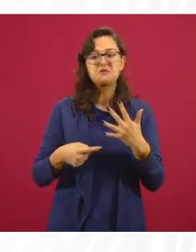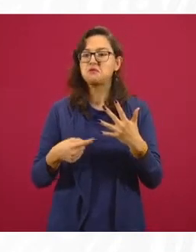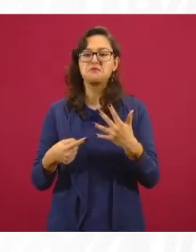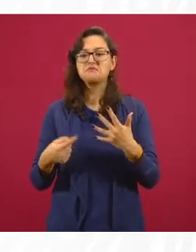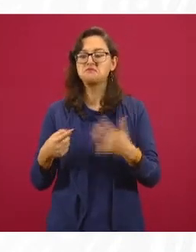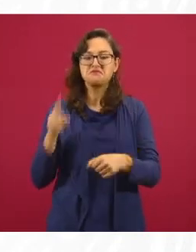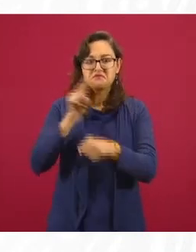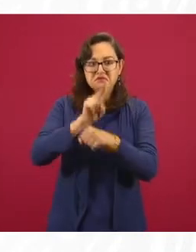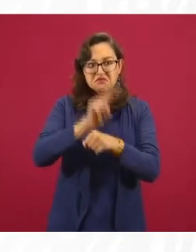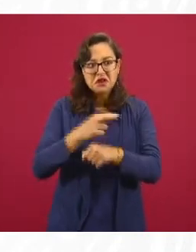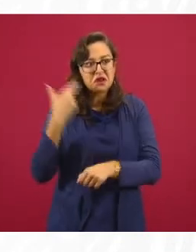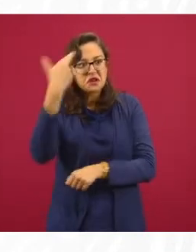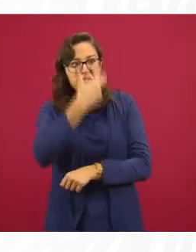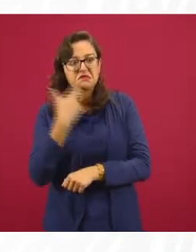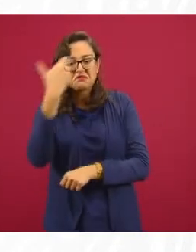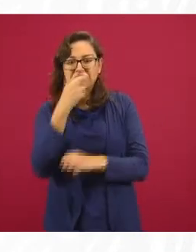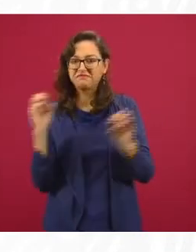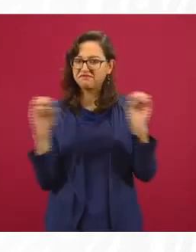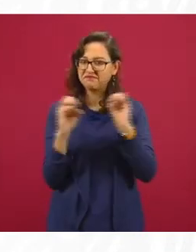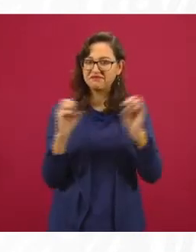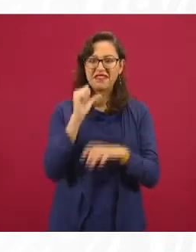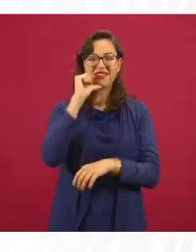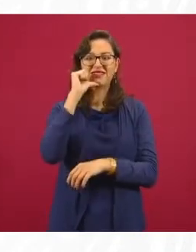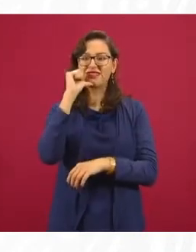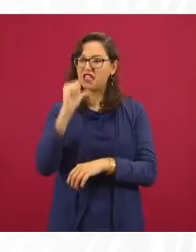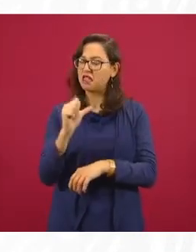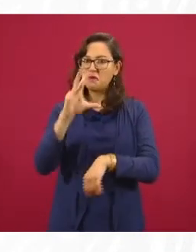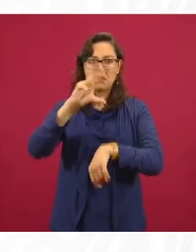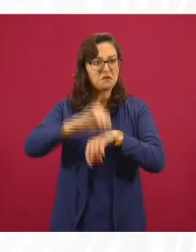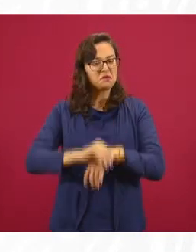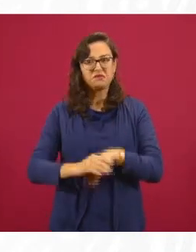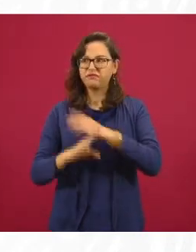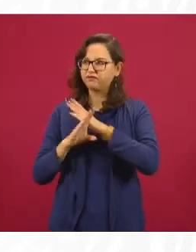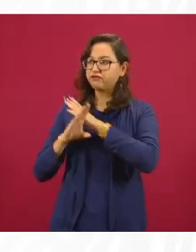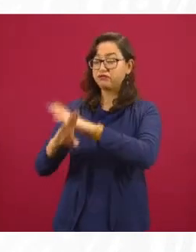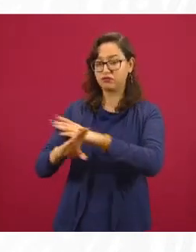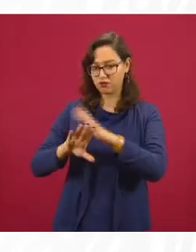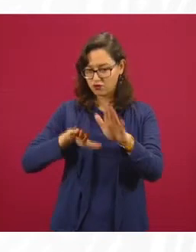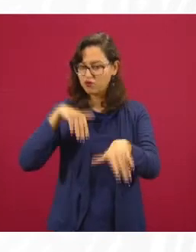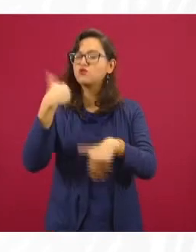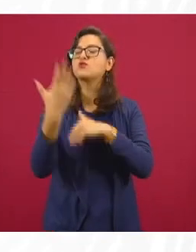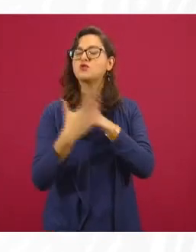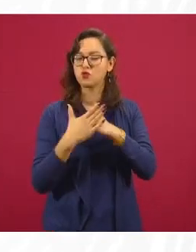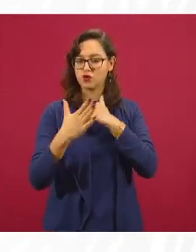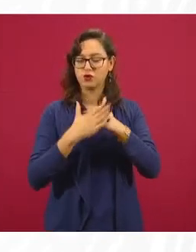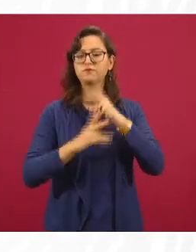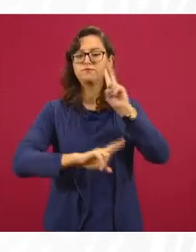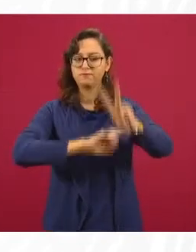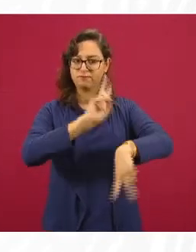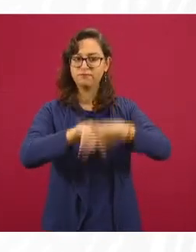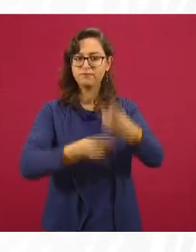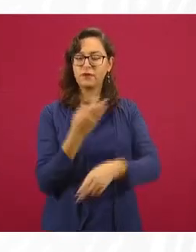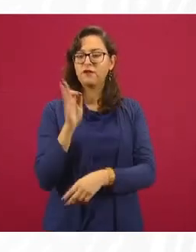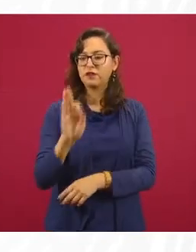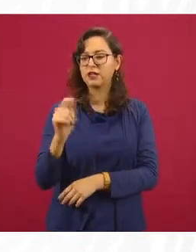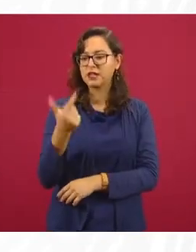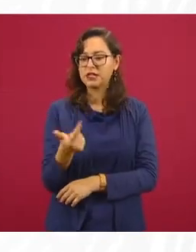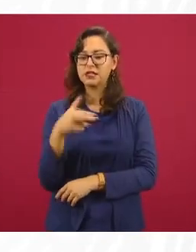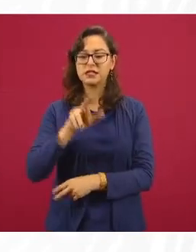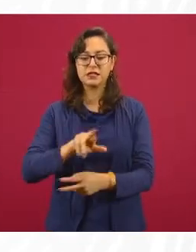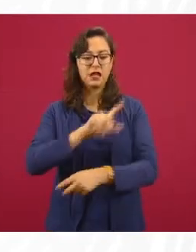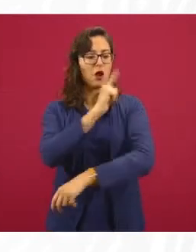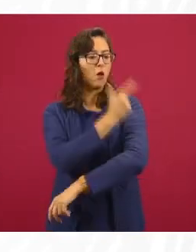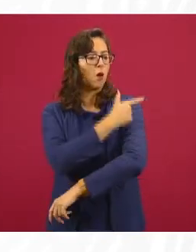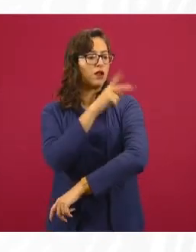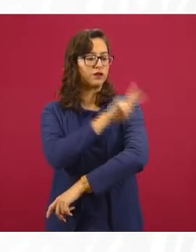dejaron verificar, las tenemos ya apuntadas para verificativos especiales con la Fiscalía General de la República